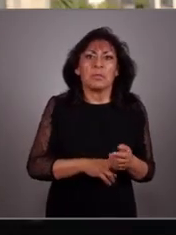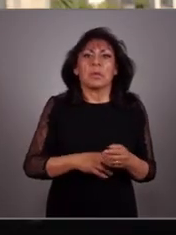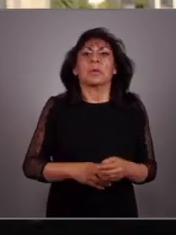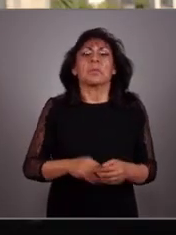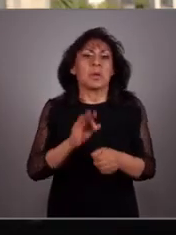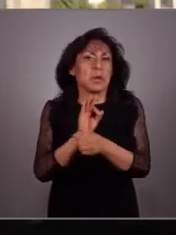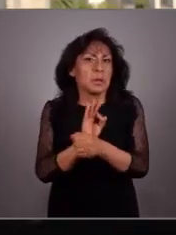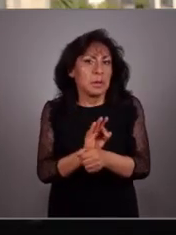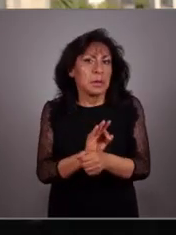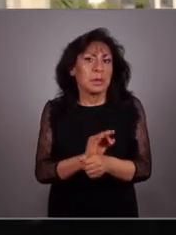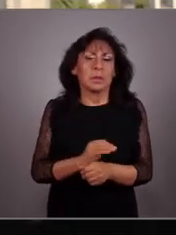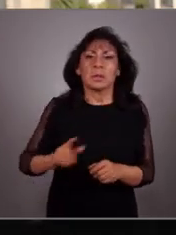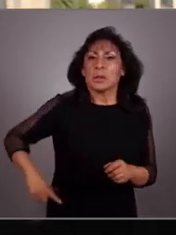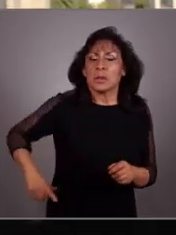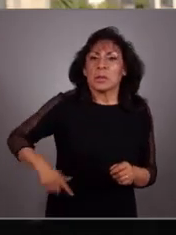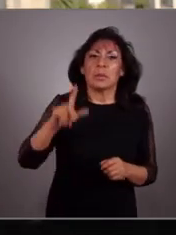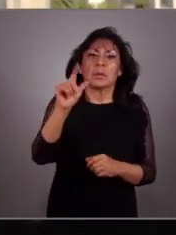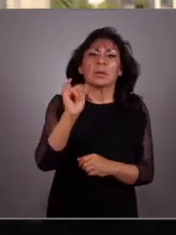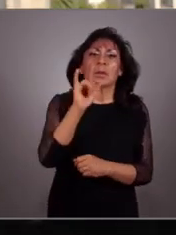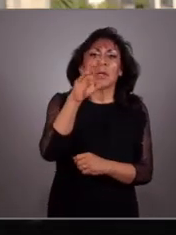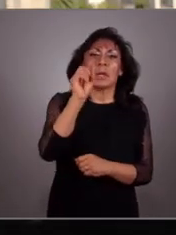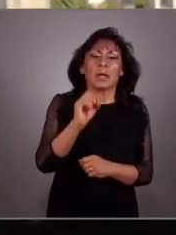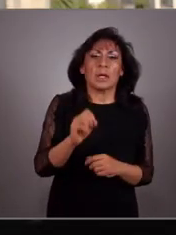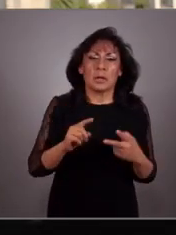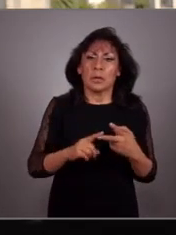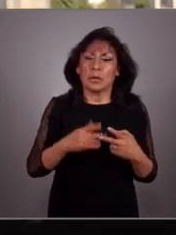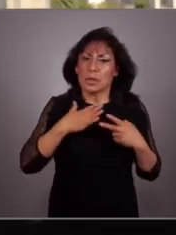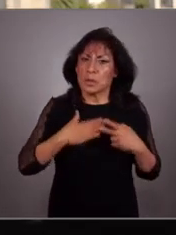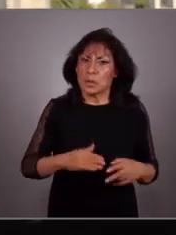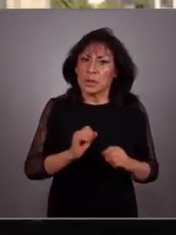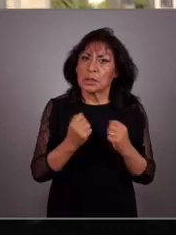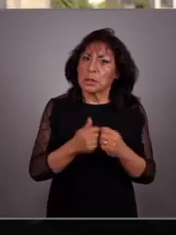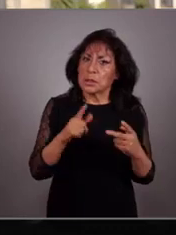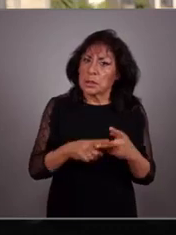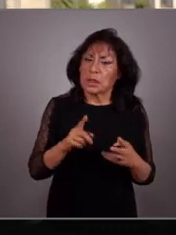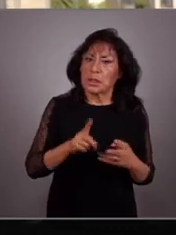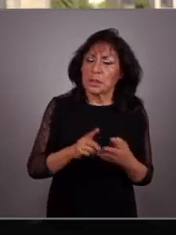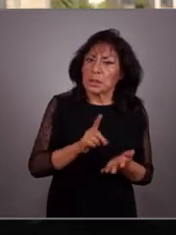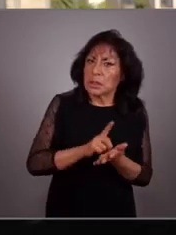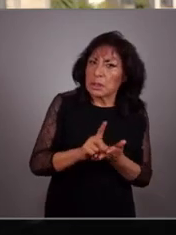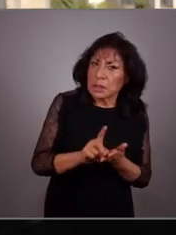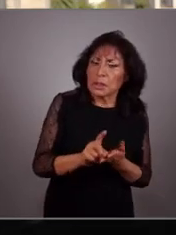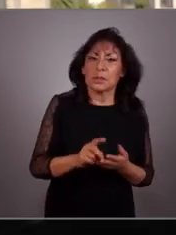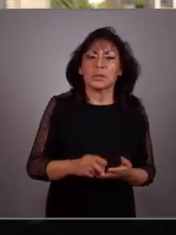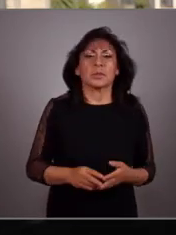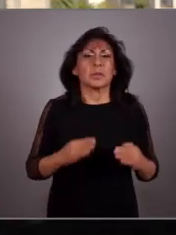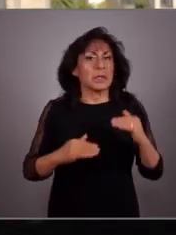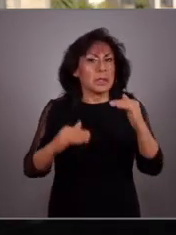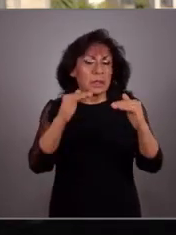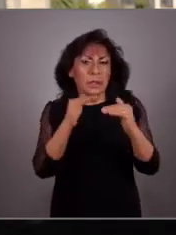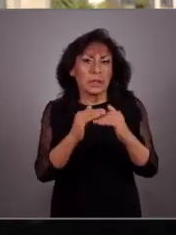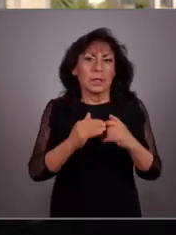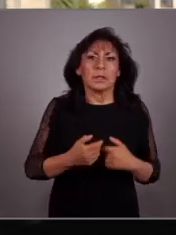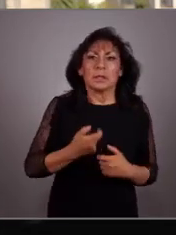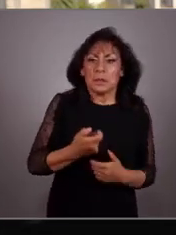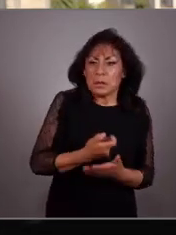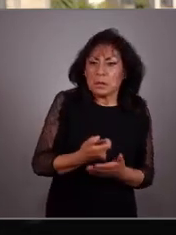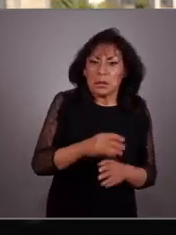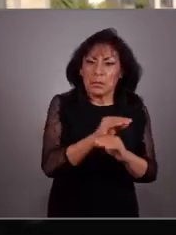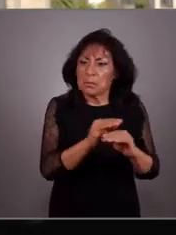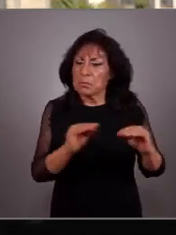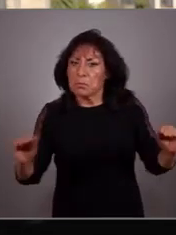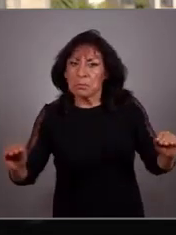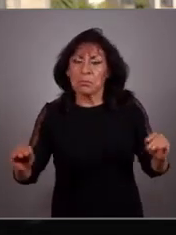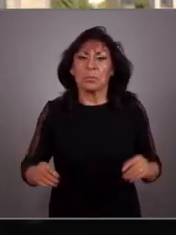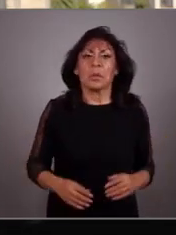las libertades en un Estado laico, de justicia social, de derechos, de equidad y una mejor distribución de la riqueza.